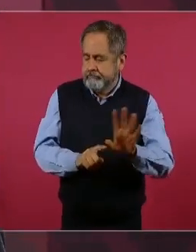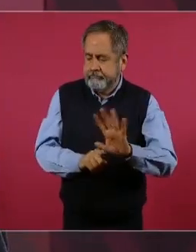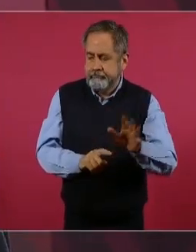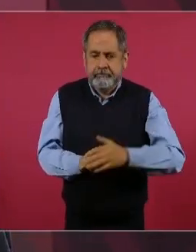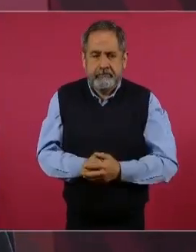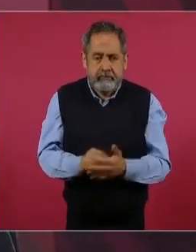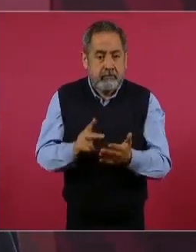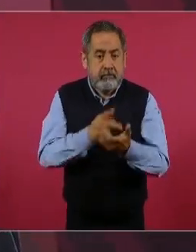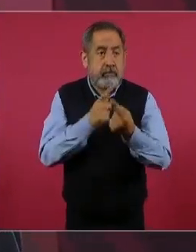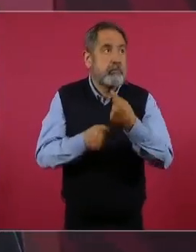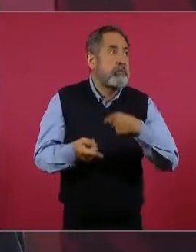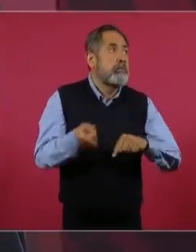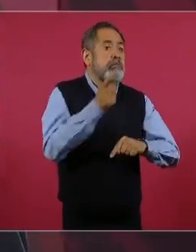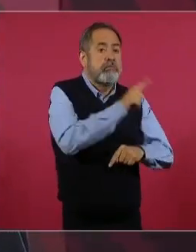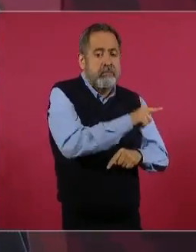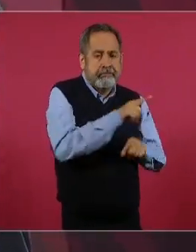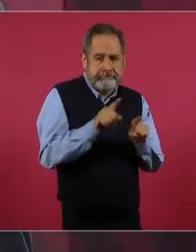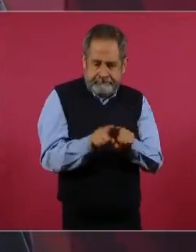al